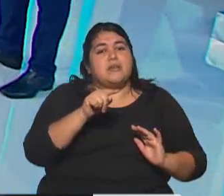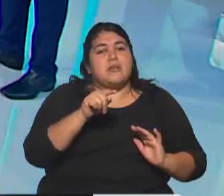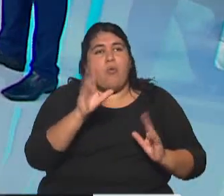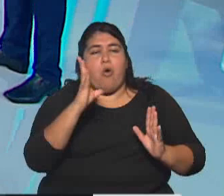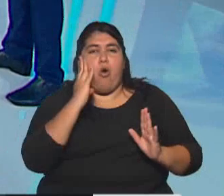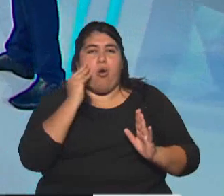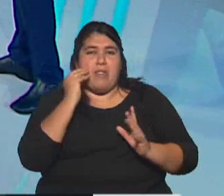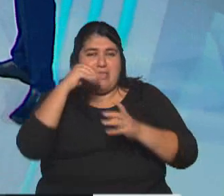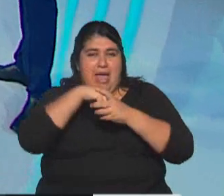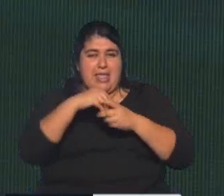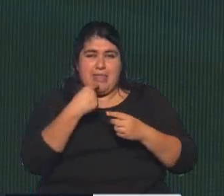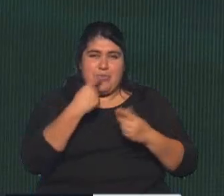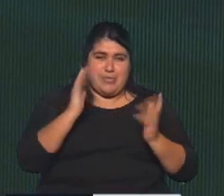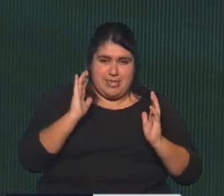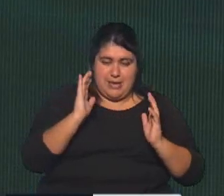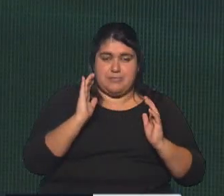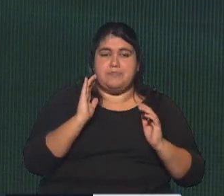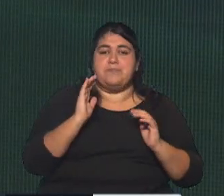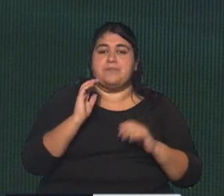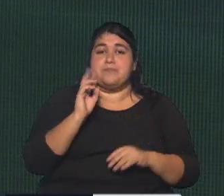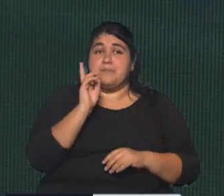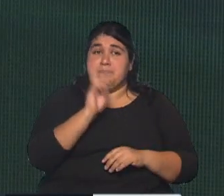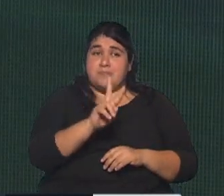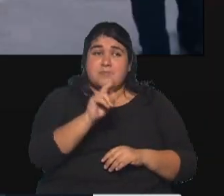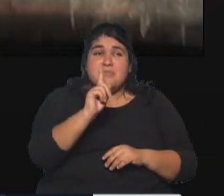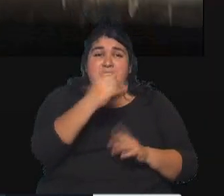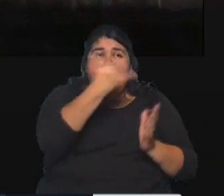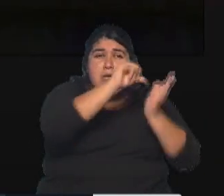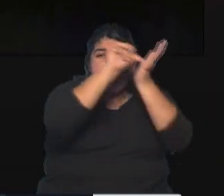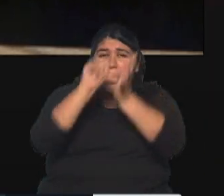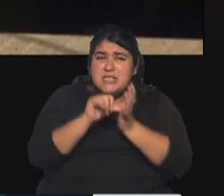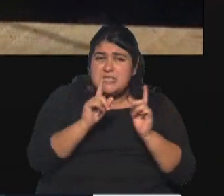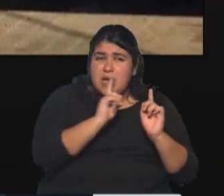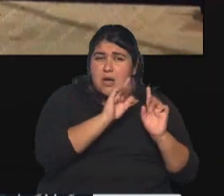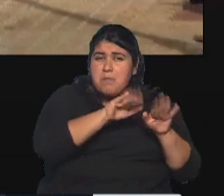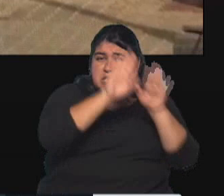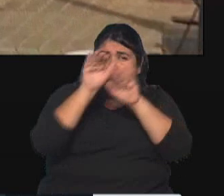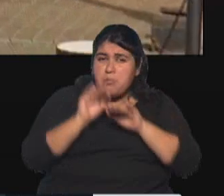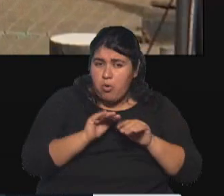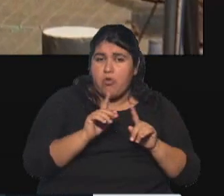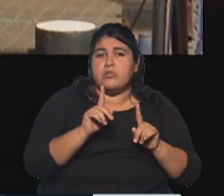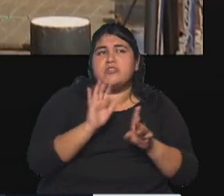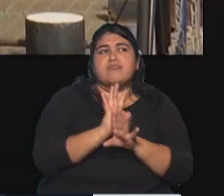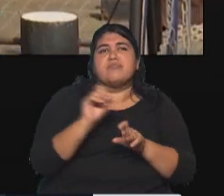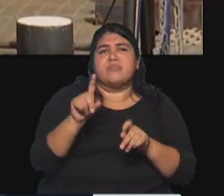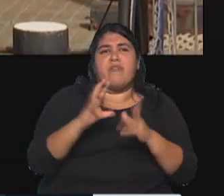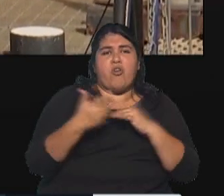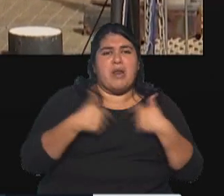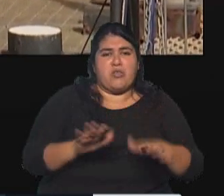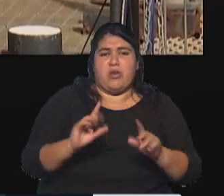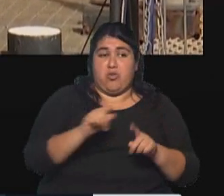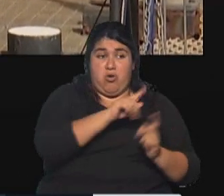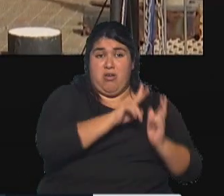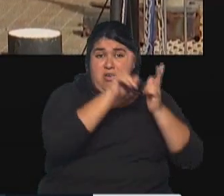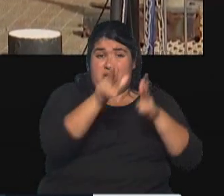Gran Bretaña, es lógico. Claro, bueno, que haya antecedentes no significa que tengamos que naturalizarlo. Por bueno, supuesto. de hecho, lo que nombró Juan de